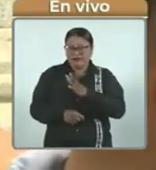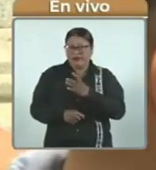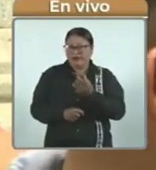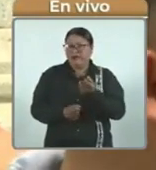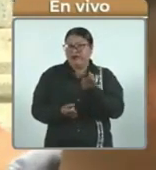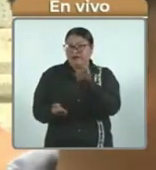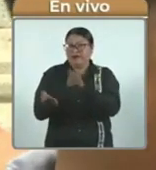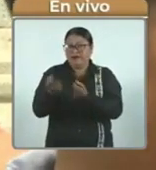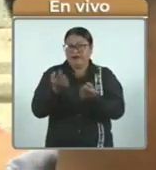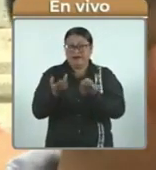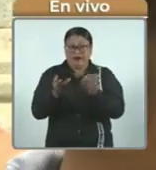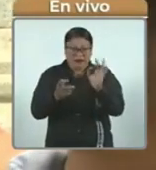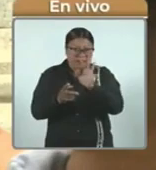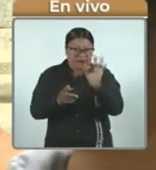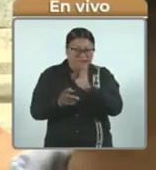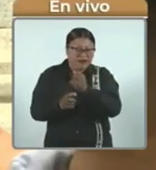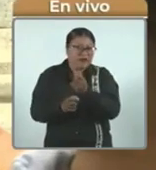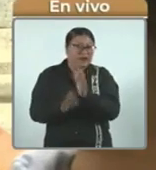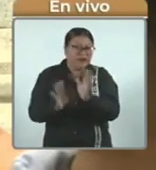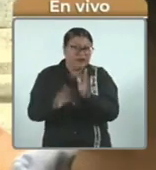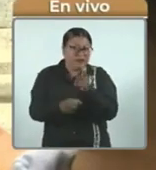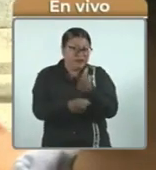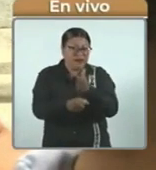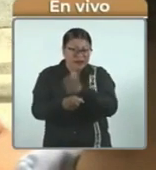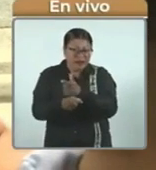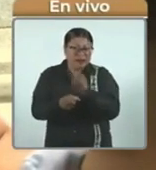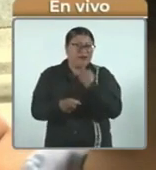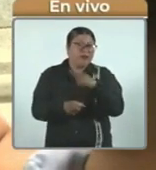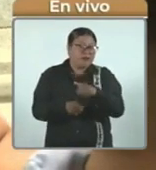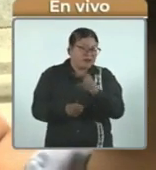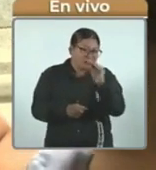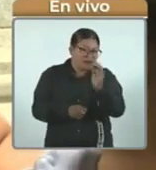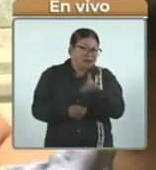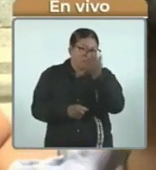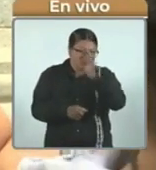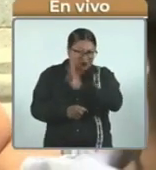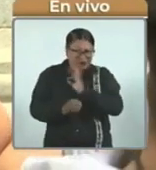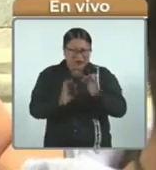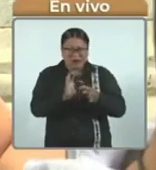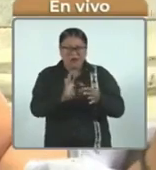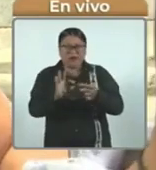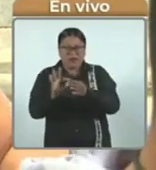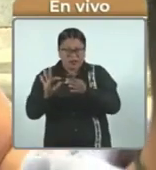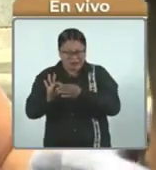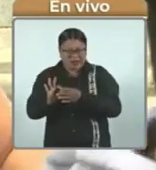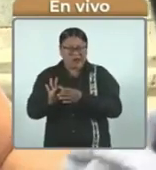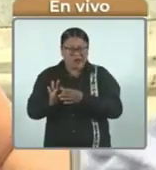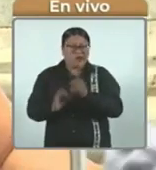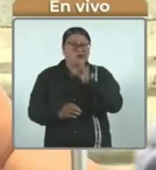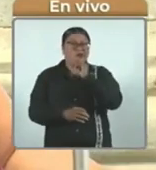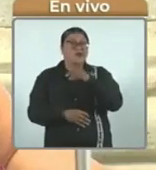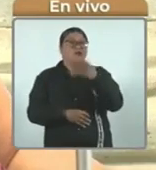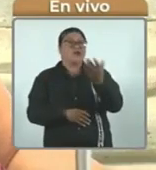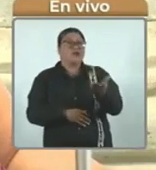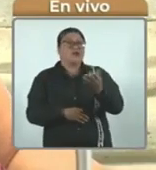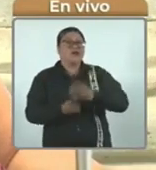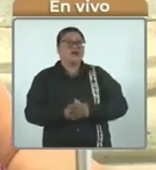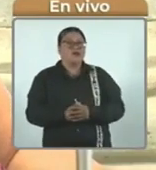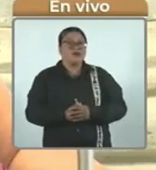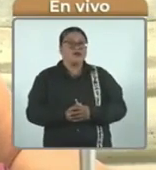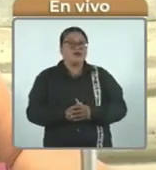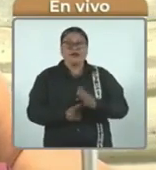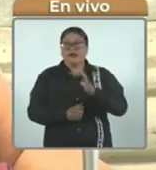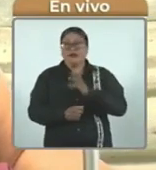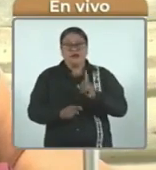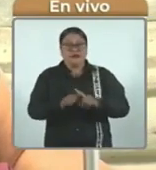trascendidos, no sé si hay alguna denuncia formal, ojalá nos pudieran comentar al respecto. También, entre